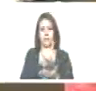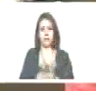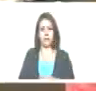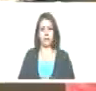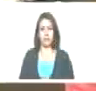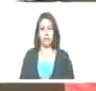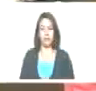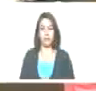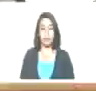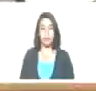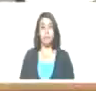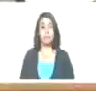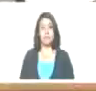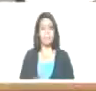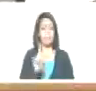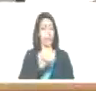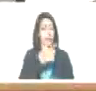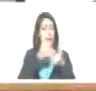No vayan a decir libertad para tal.